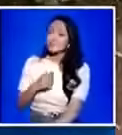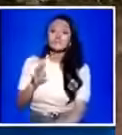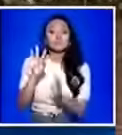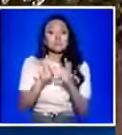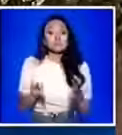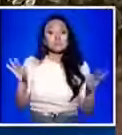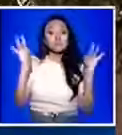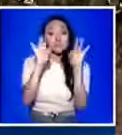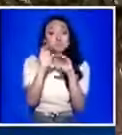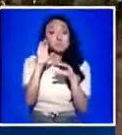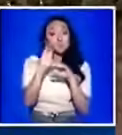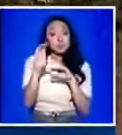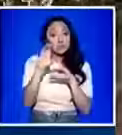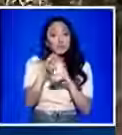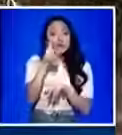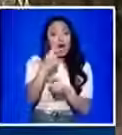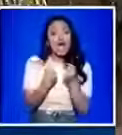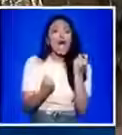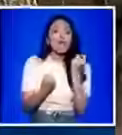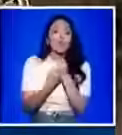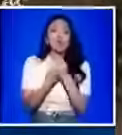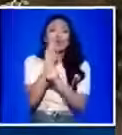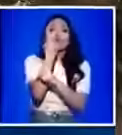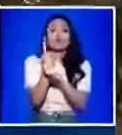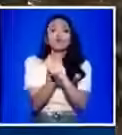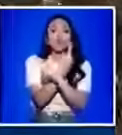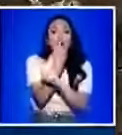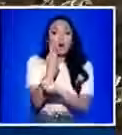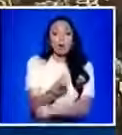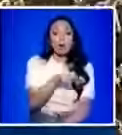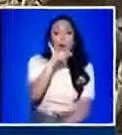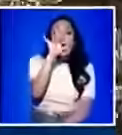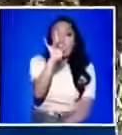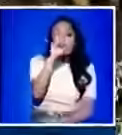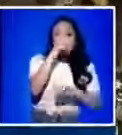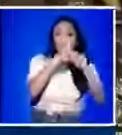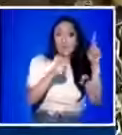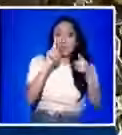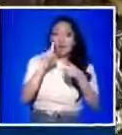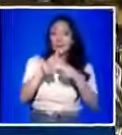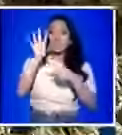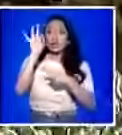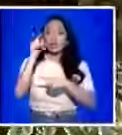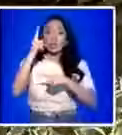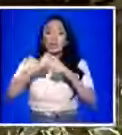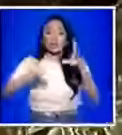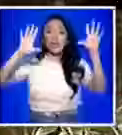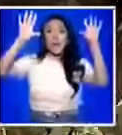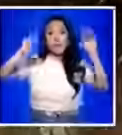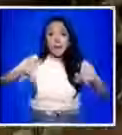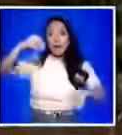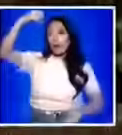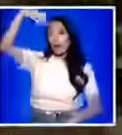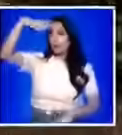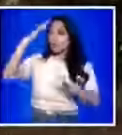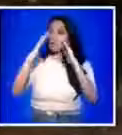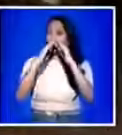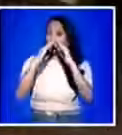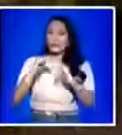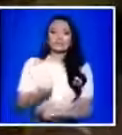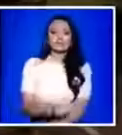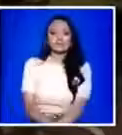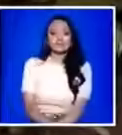importantes recomendaciones para sumarnos a esta hora del planeta el día de mañana y de 8:30 a 9:30 también. Apague las luces de su casa. Muy buenos